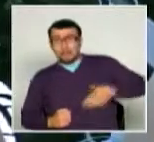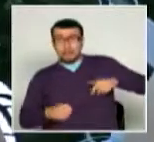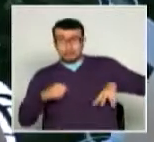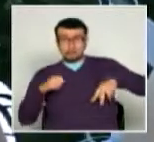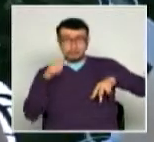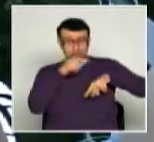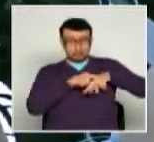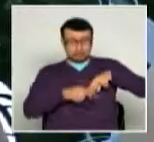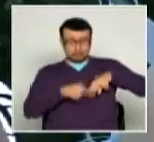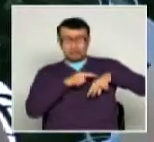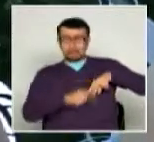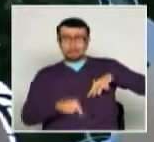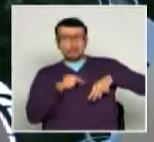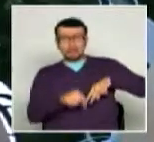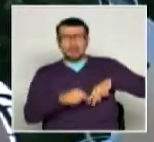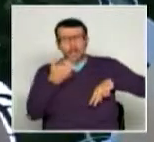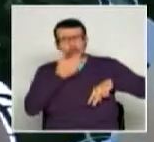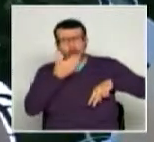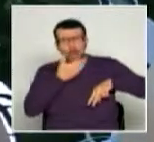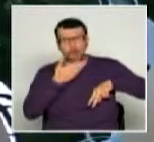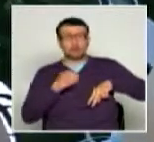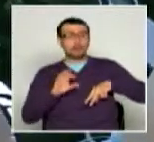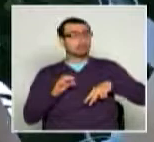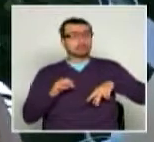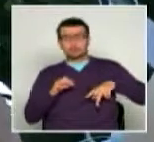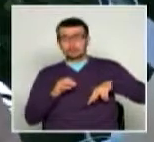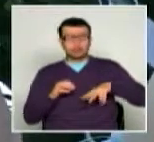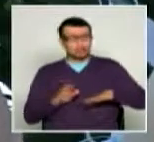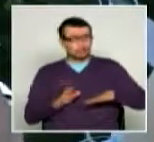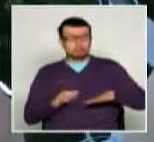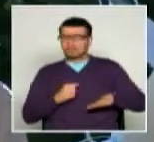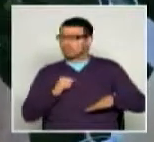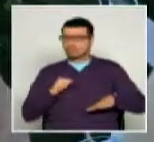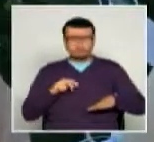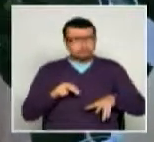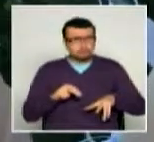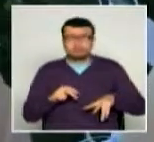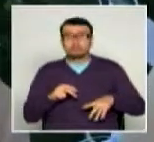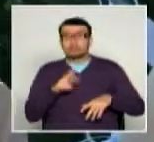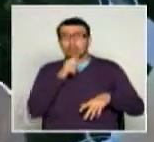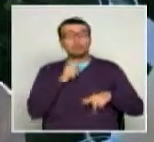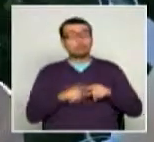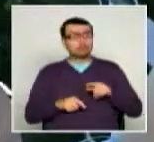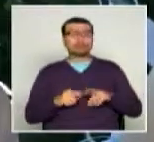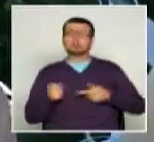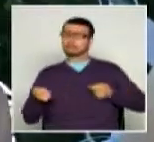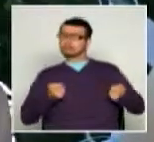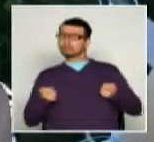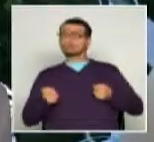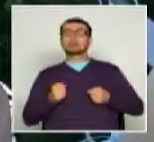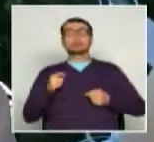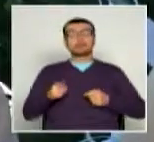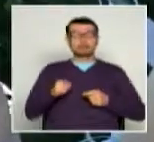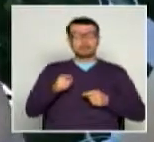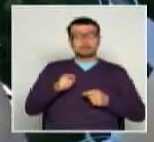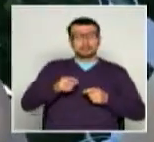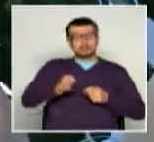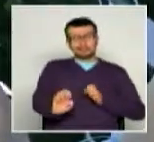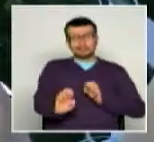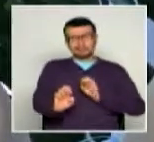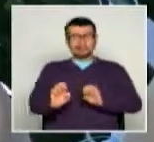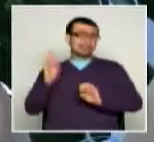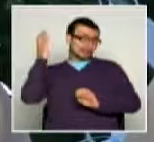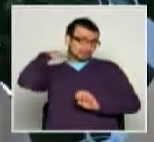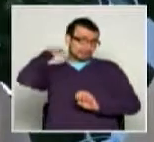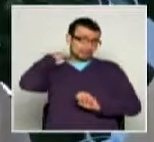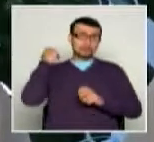en algunos casos mucho más severos, pérdida de la marcha. Entonces lo que hacemos es, con quiropraxia, descontracturar primero,